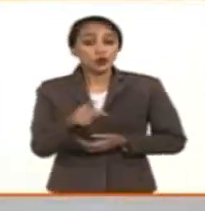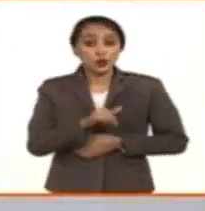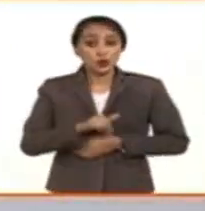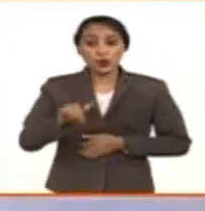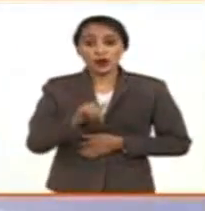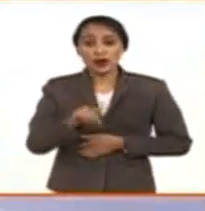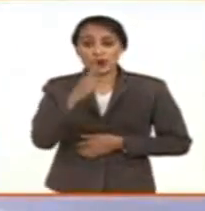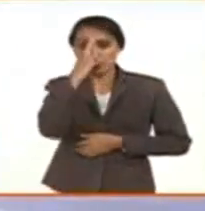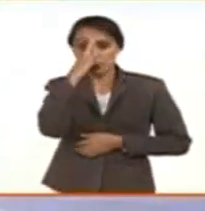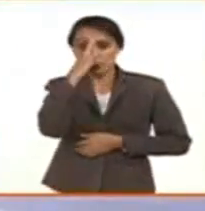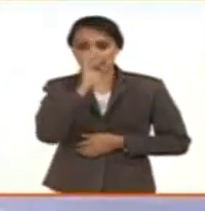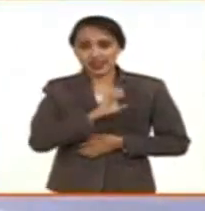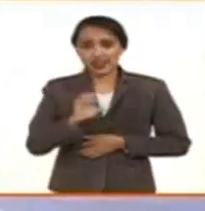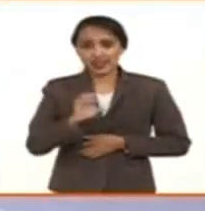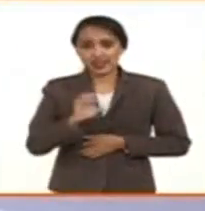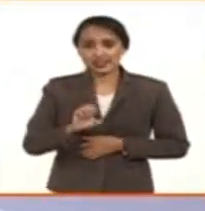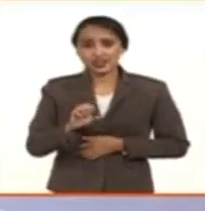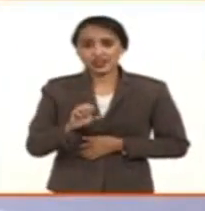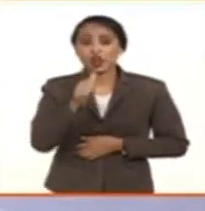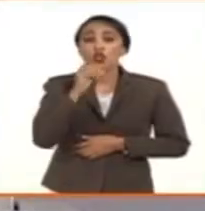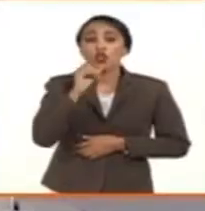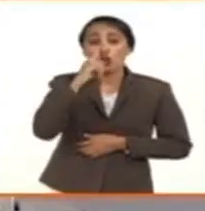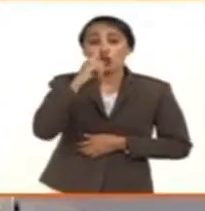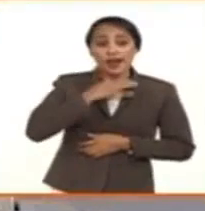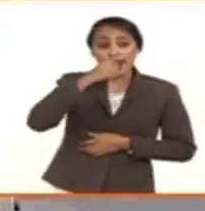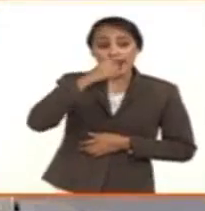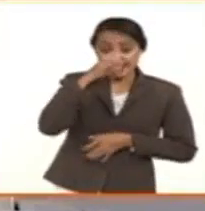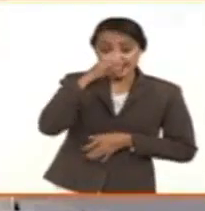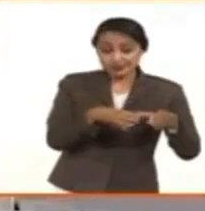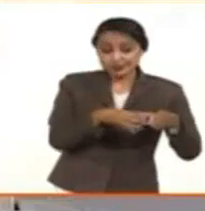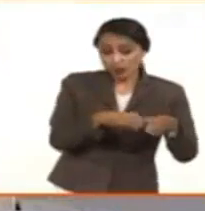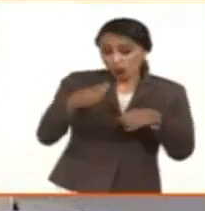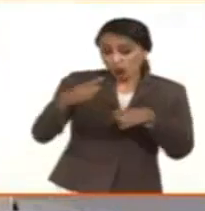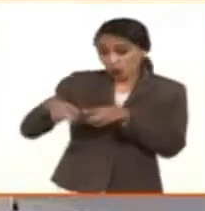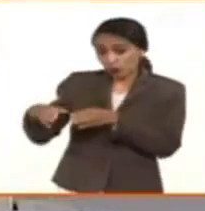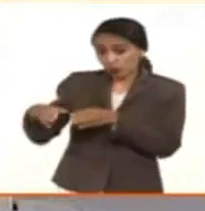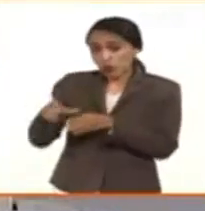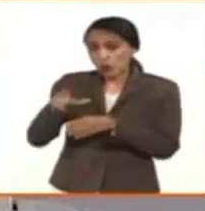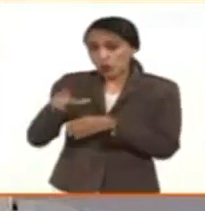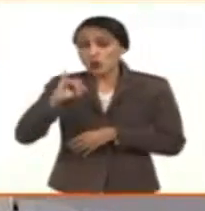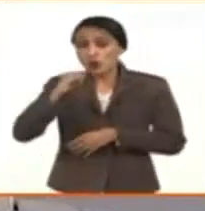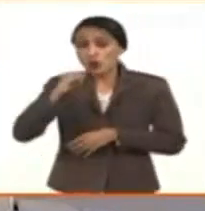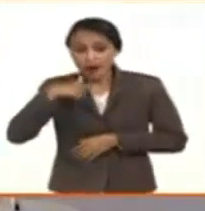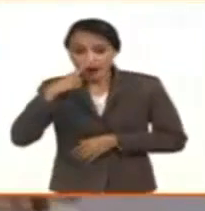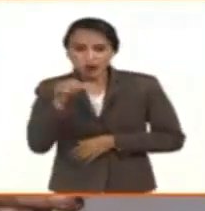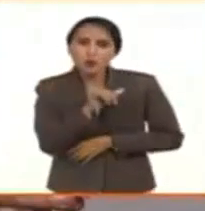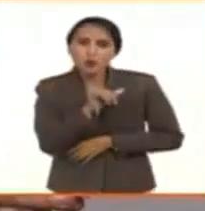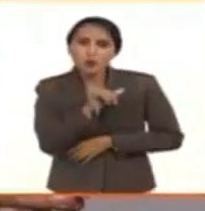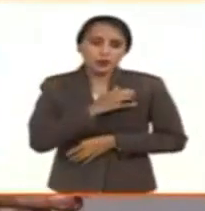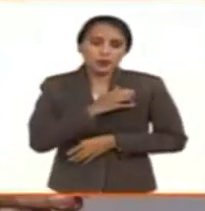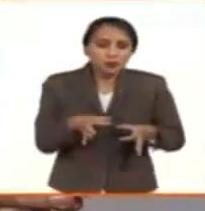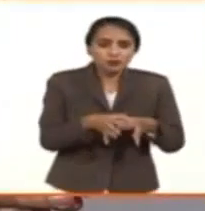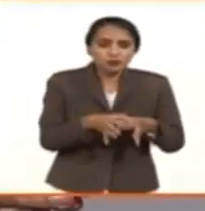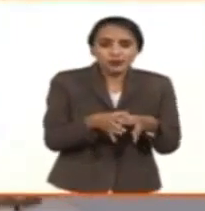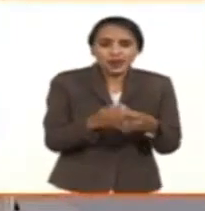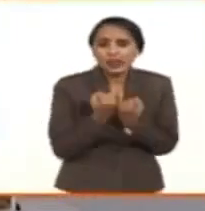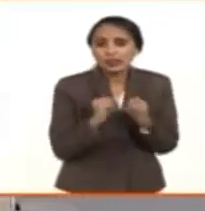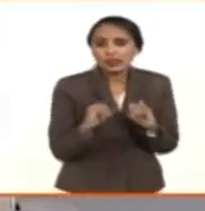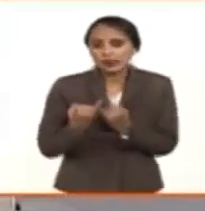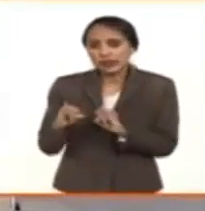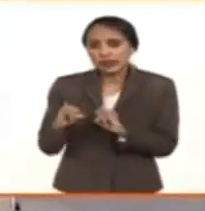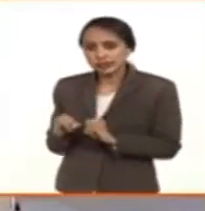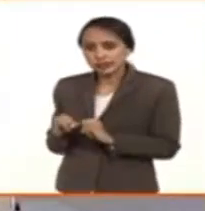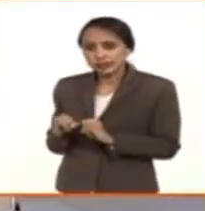llamada dones y lugar en repúblicas que decidieron ser independientes de un estado nazi como el estado ucraniano y